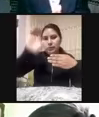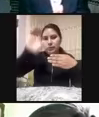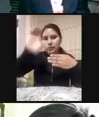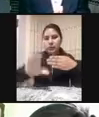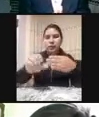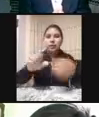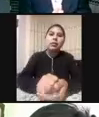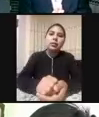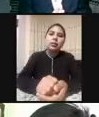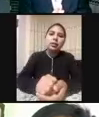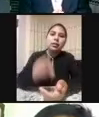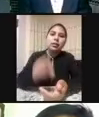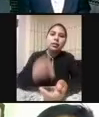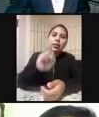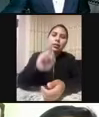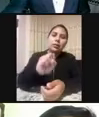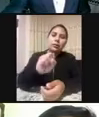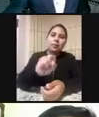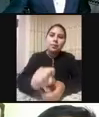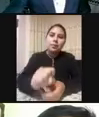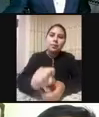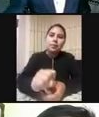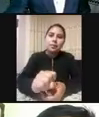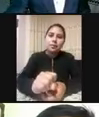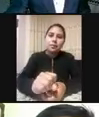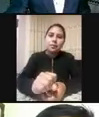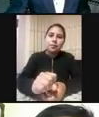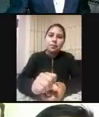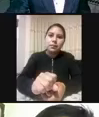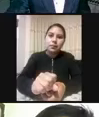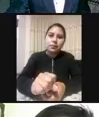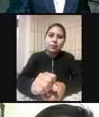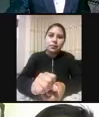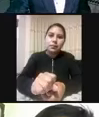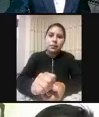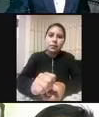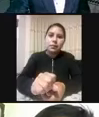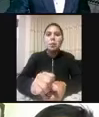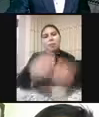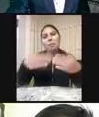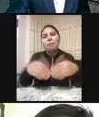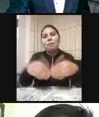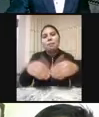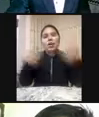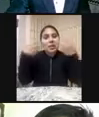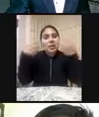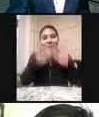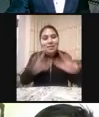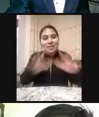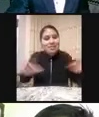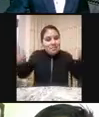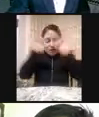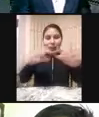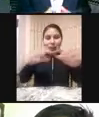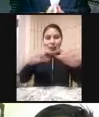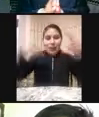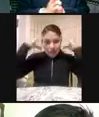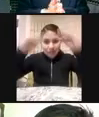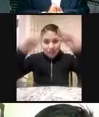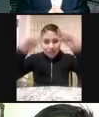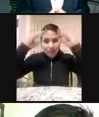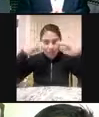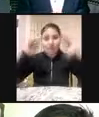Muchas gracias, licenciado Adrián Jiménez. Muy importante todo lo que nos comparte, nos enseña. Sabemos que